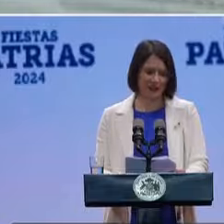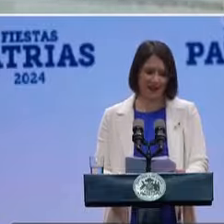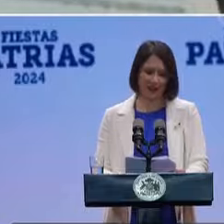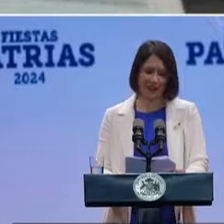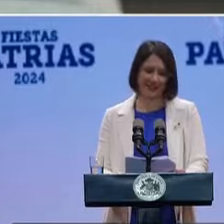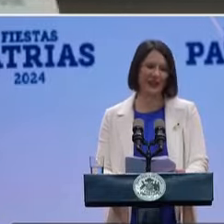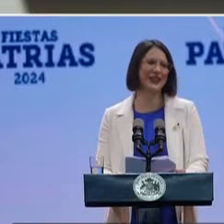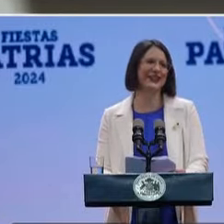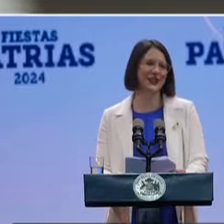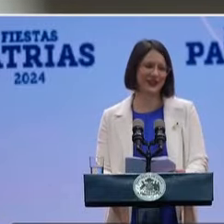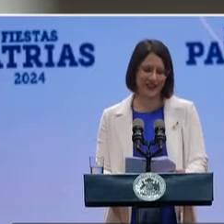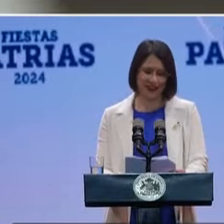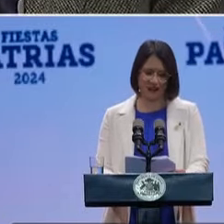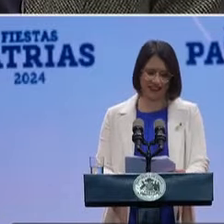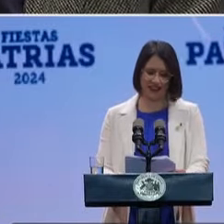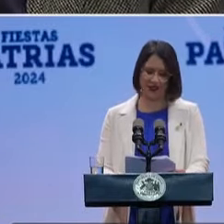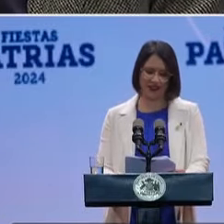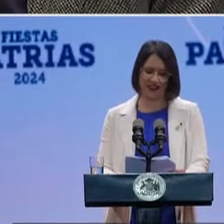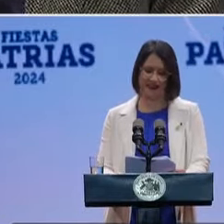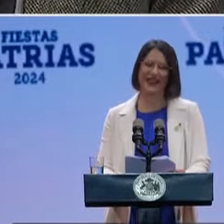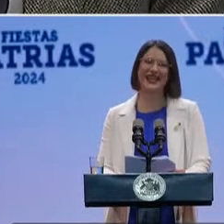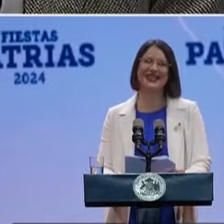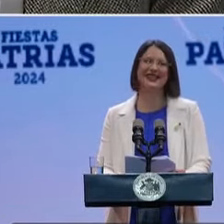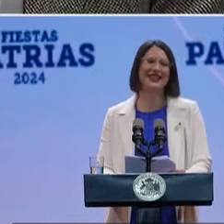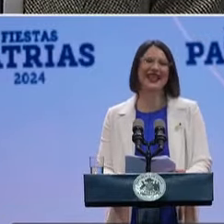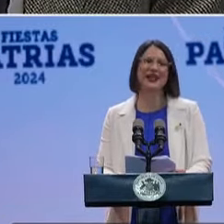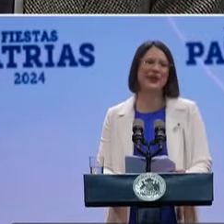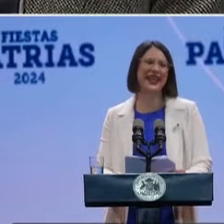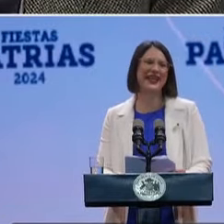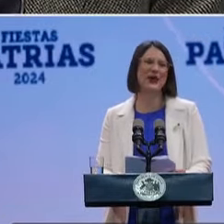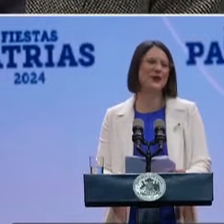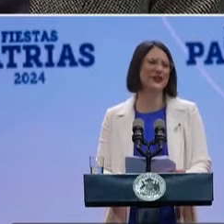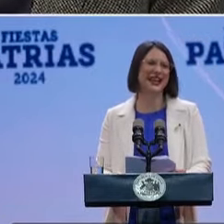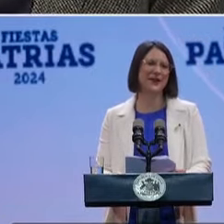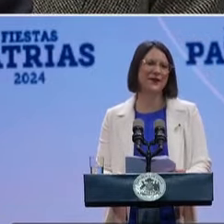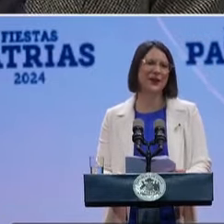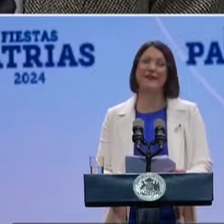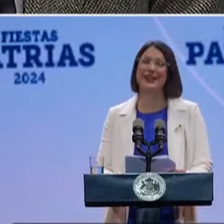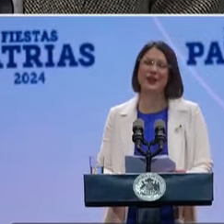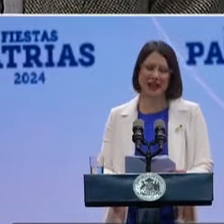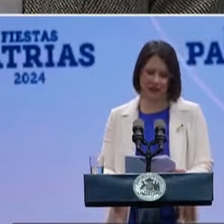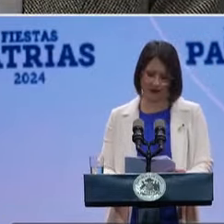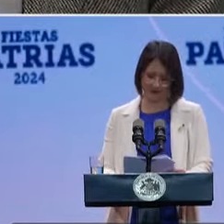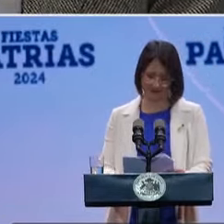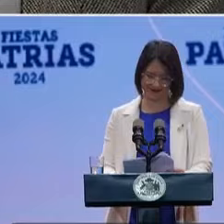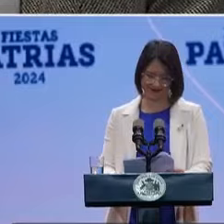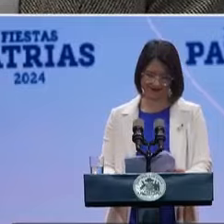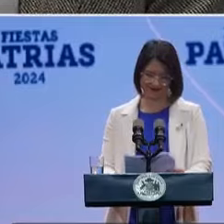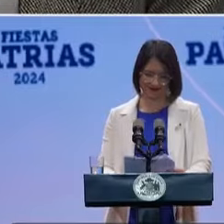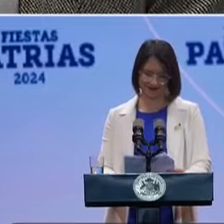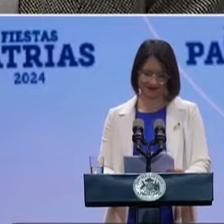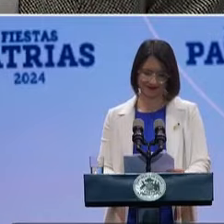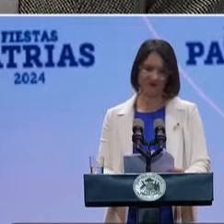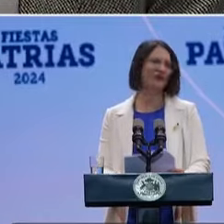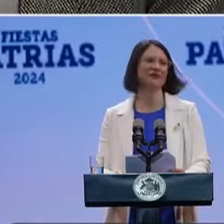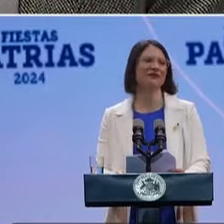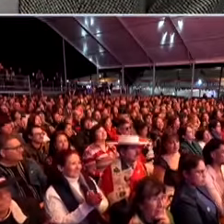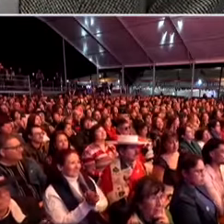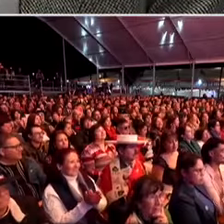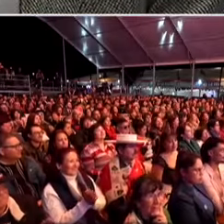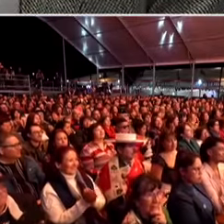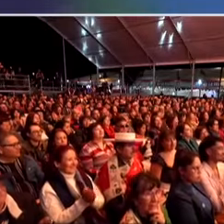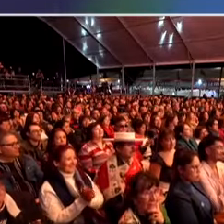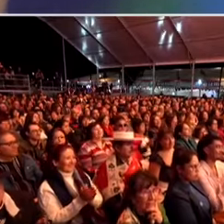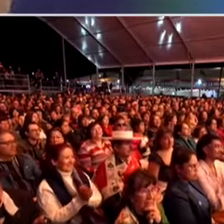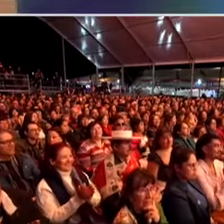cambiado los criterios. Hubo ciertos criterios en un momento, con su fundamento jurídico, que después con otros argumentos cambiaron y eso permitió que avanzara